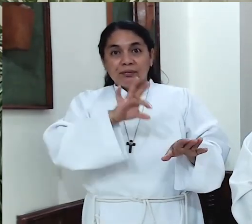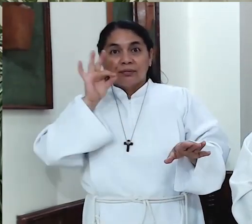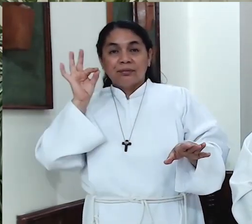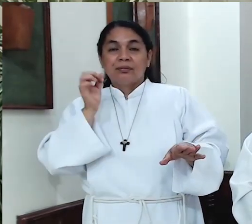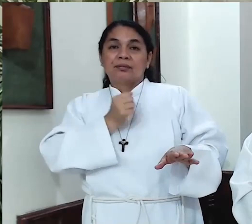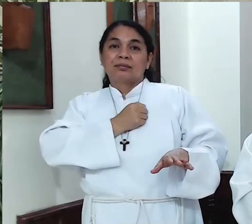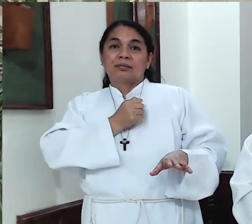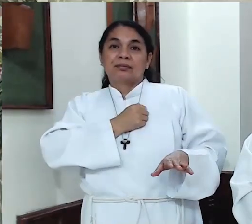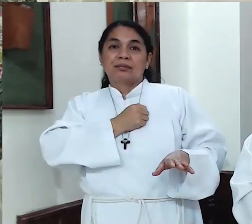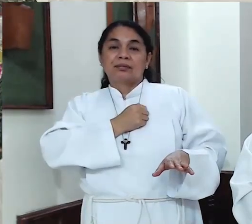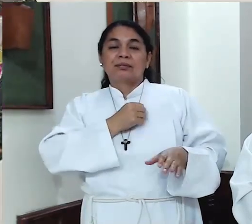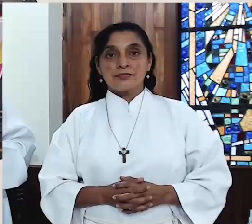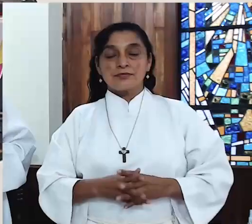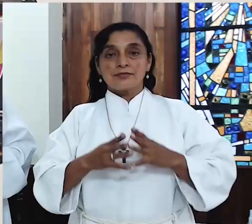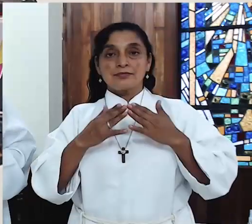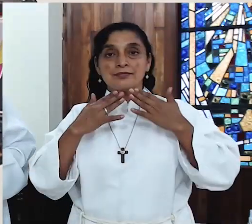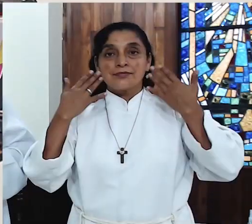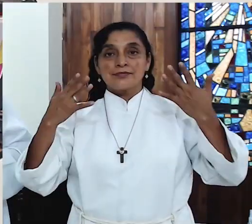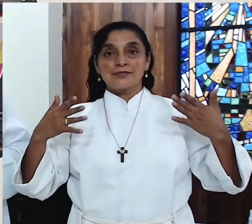suyo.